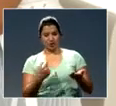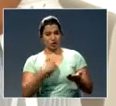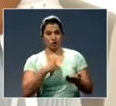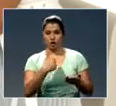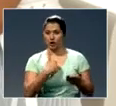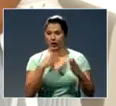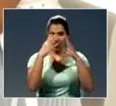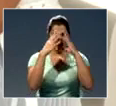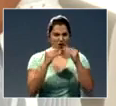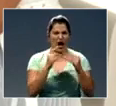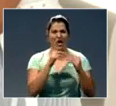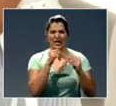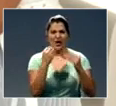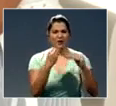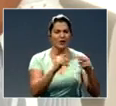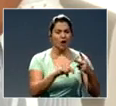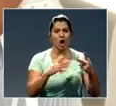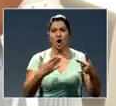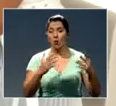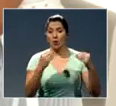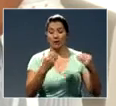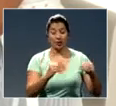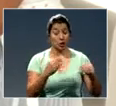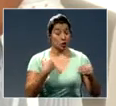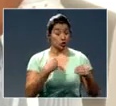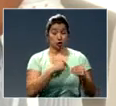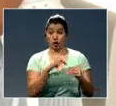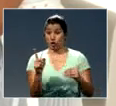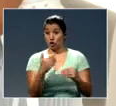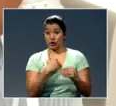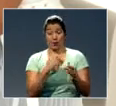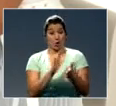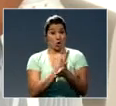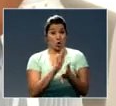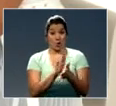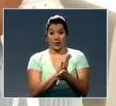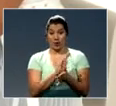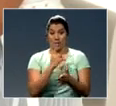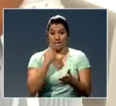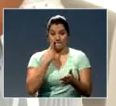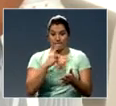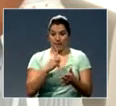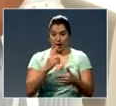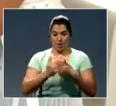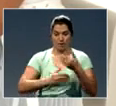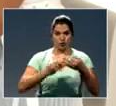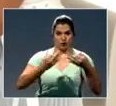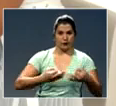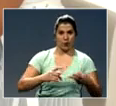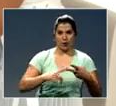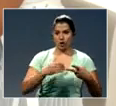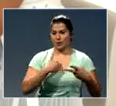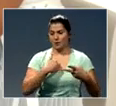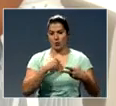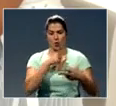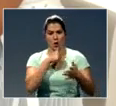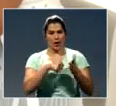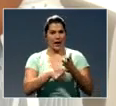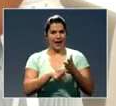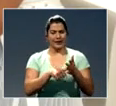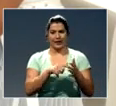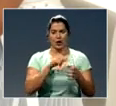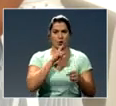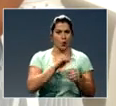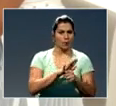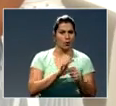de a quién lo vendió, cómo lo vendió, no tenemos documentos de protocolización, no tenemos cartas de cumplimiento, no tenemos conozca a su